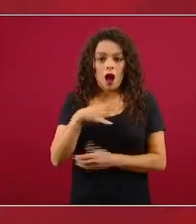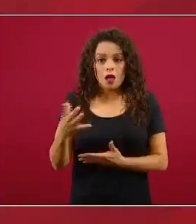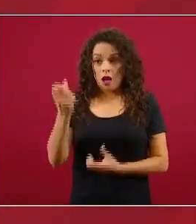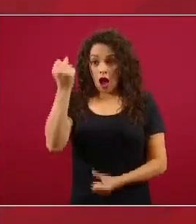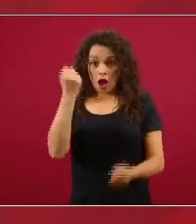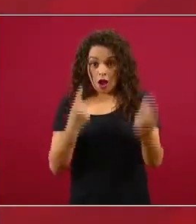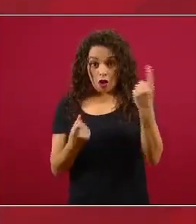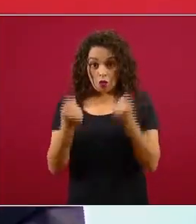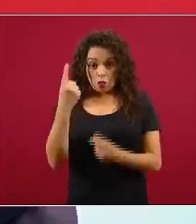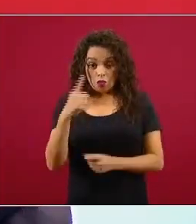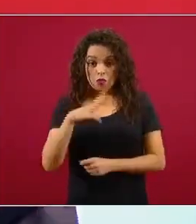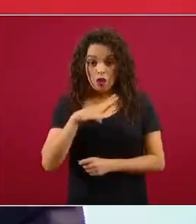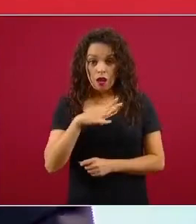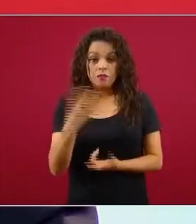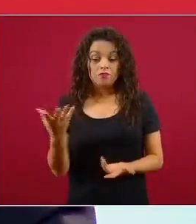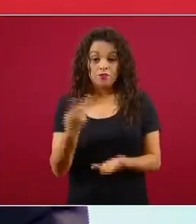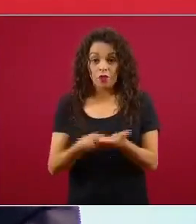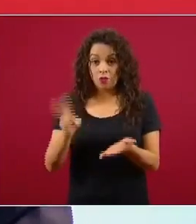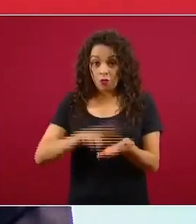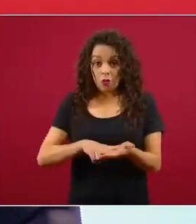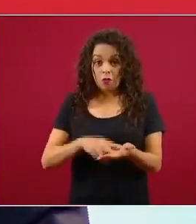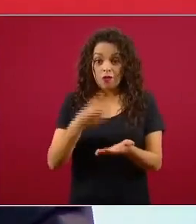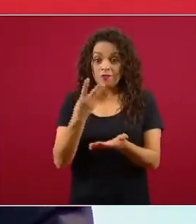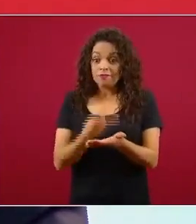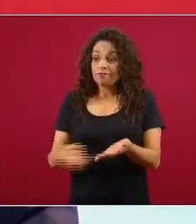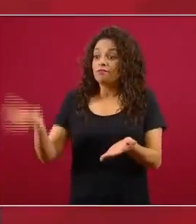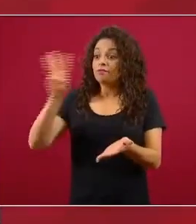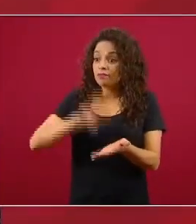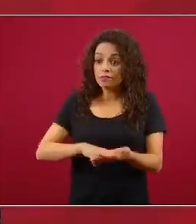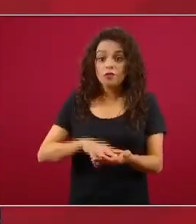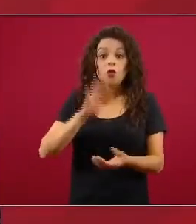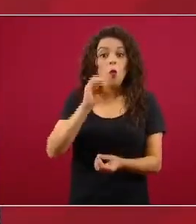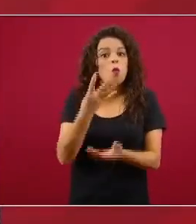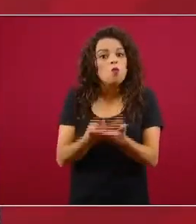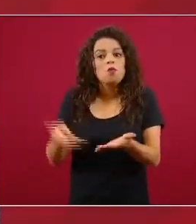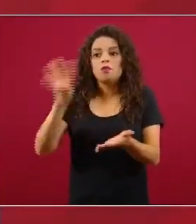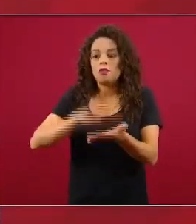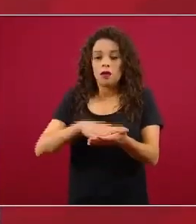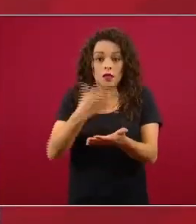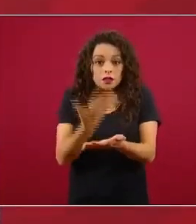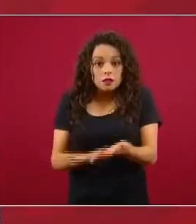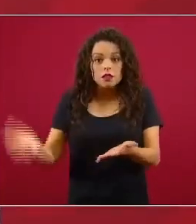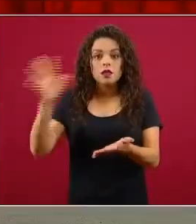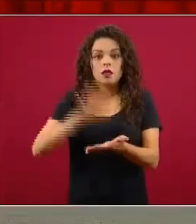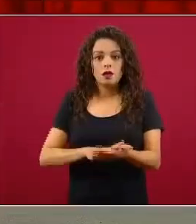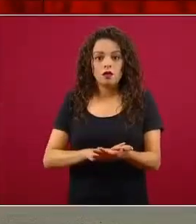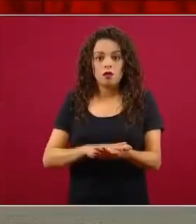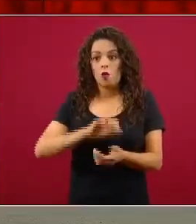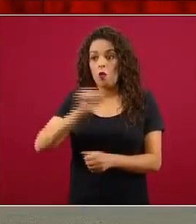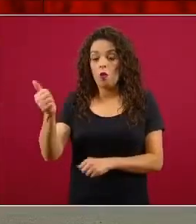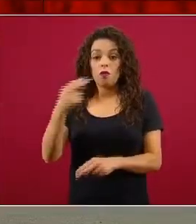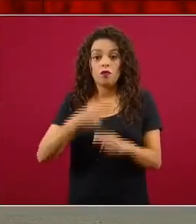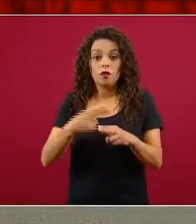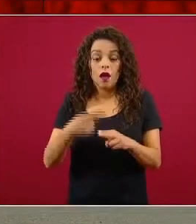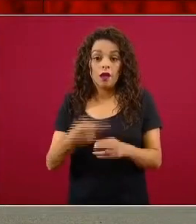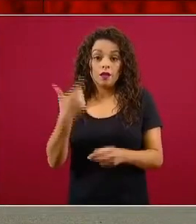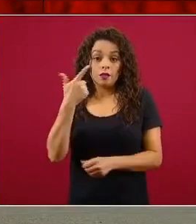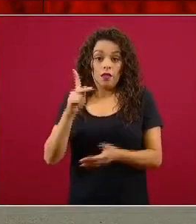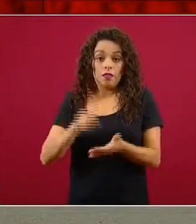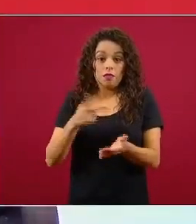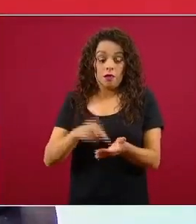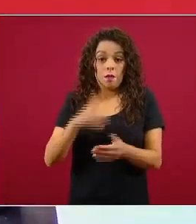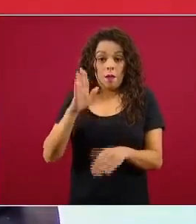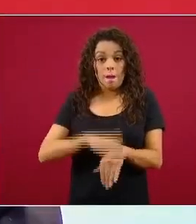tienen el doble, el triple, 4 veces, 5 veces, algunos tienen hasta 6 o incluso 7 veces la